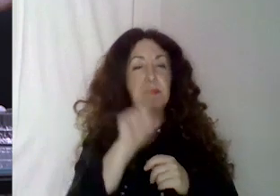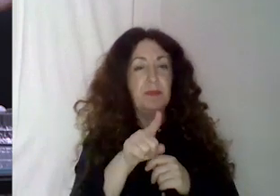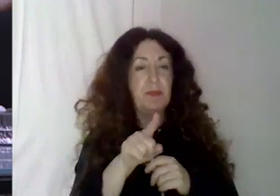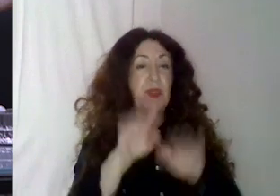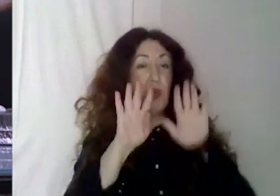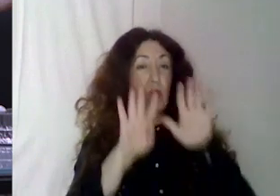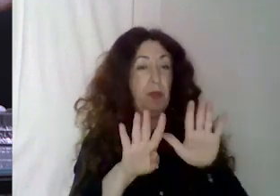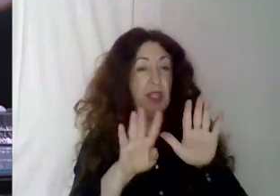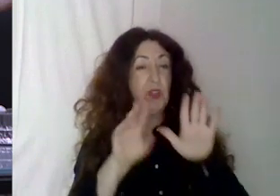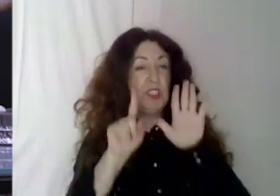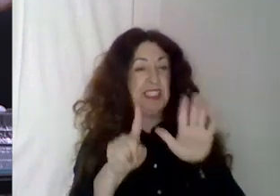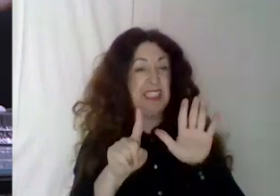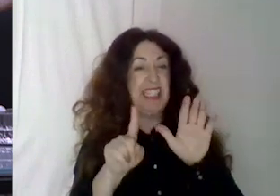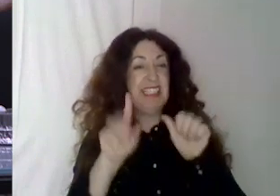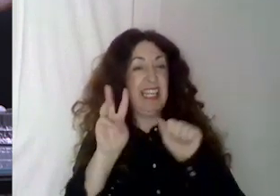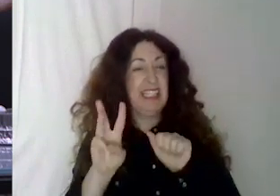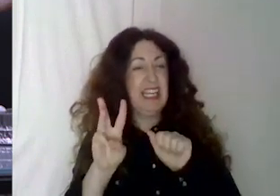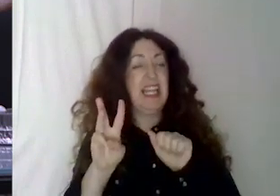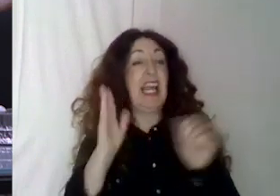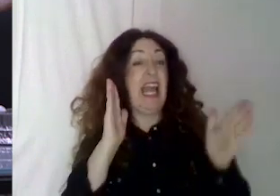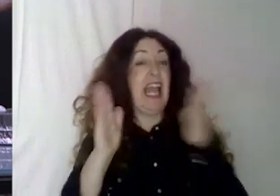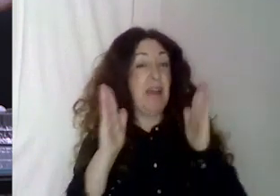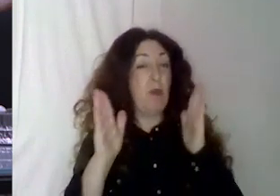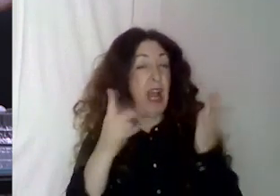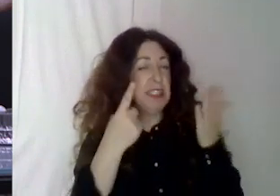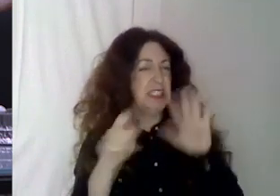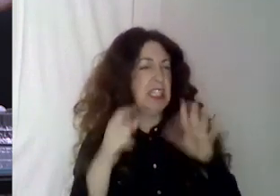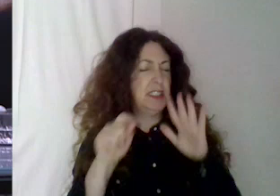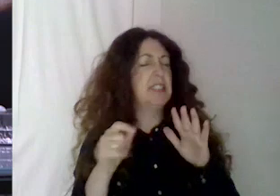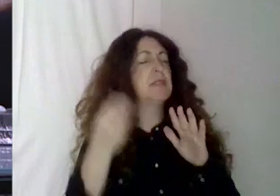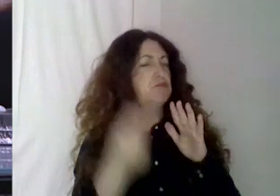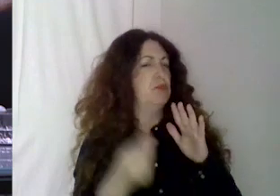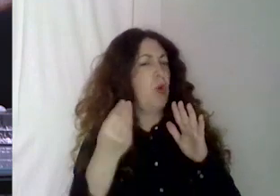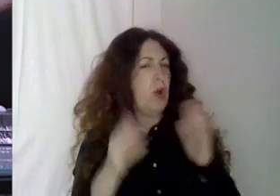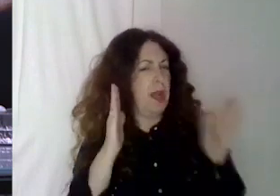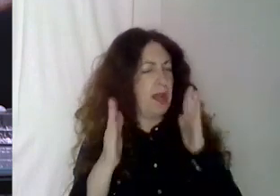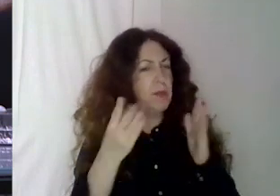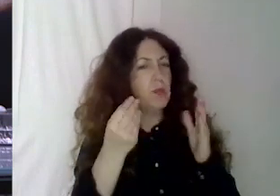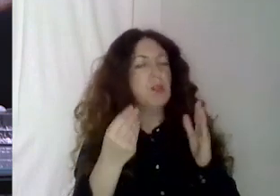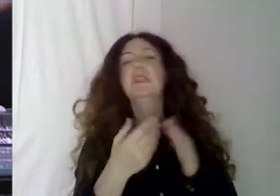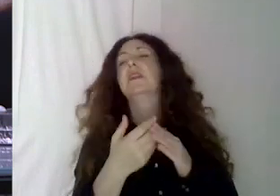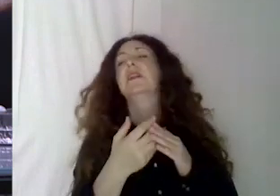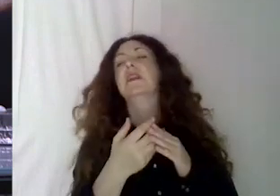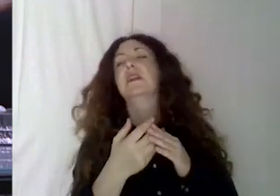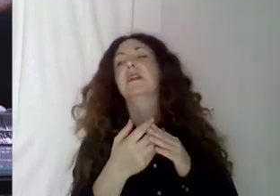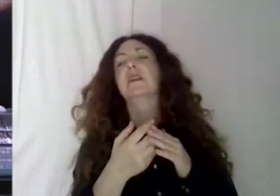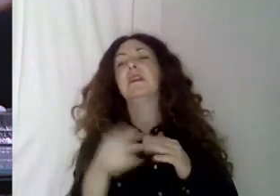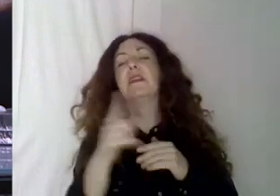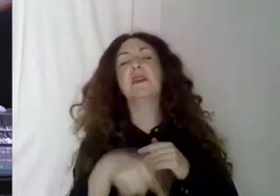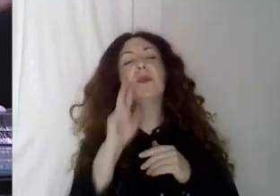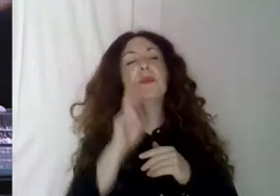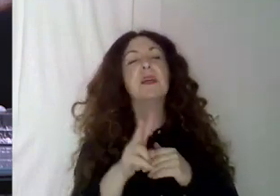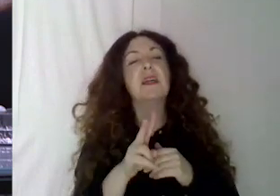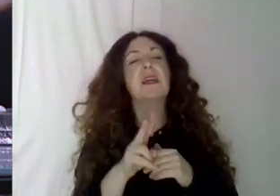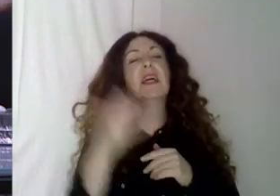sido un proceso de enajenación parcial transitoria, que por otra parte a nadie lo sorprende porque muchas veces se utiliza eso como defensa.